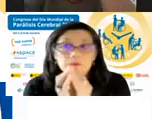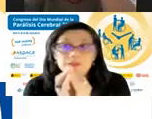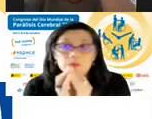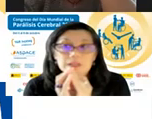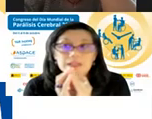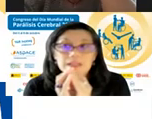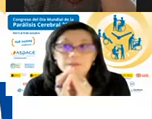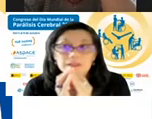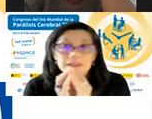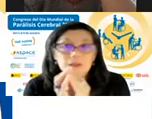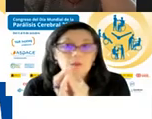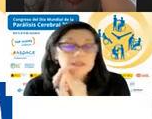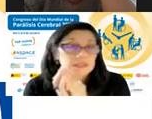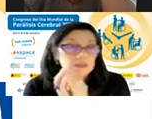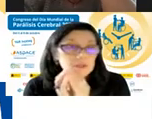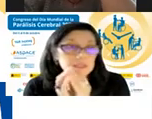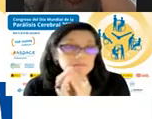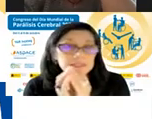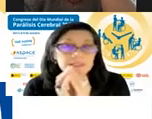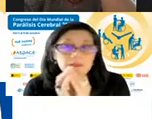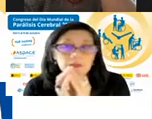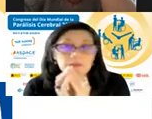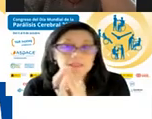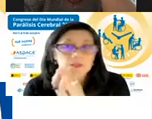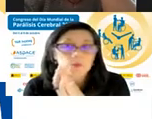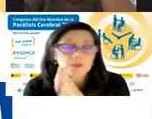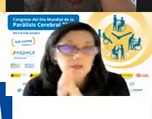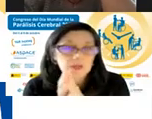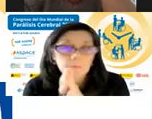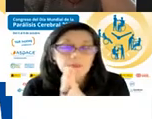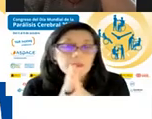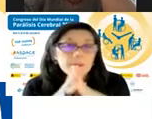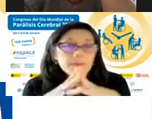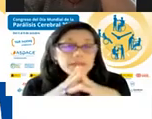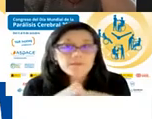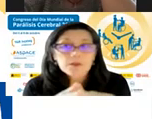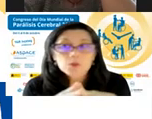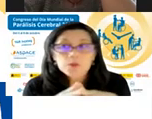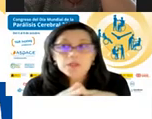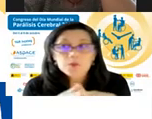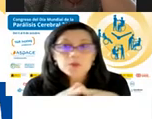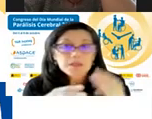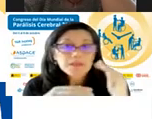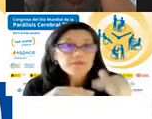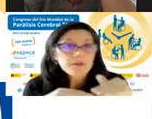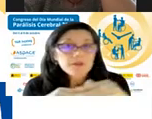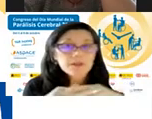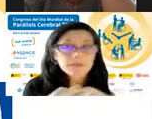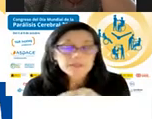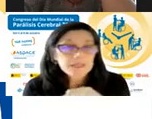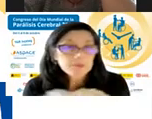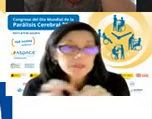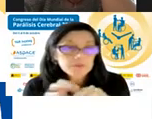va a haber una persona intérprete de lengua de signos y además el seminario va a estar subtitulado. Para activar los subtítulos en la parte inferior de